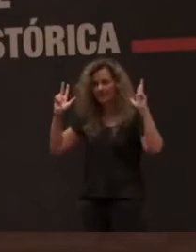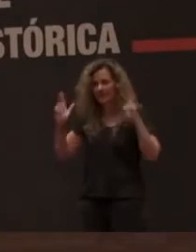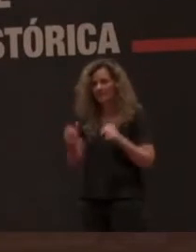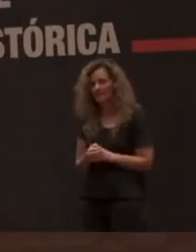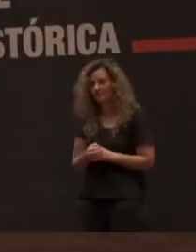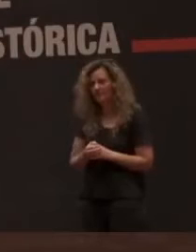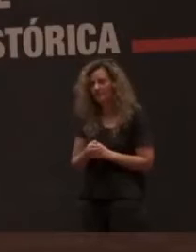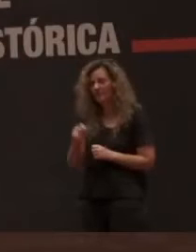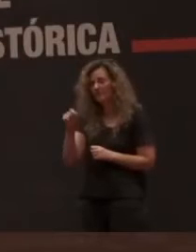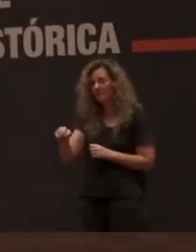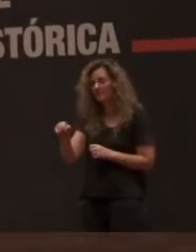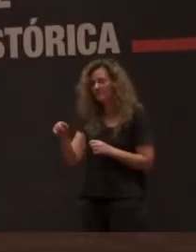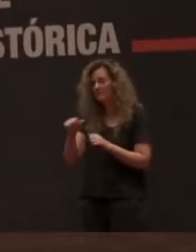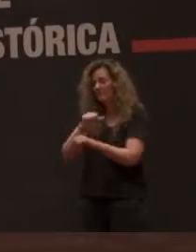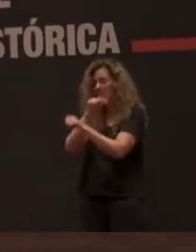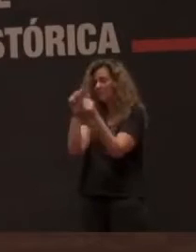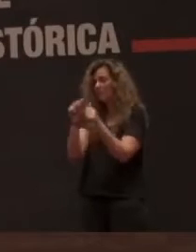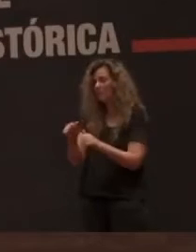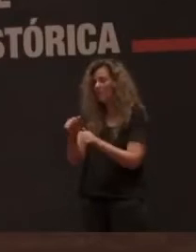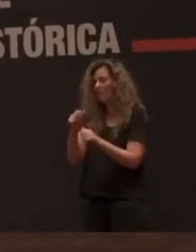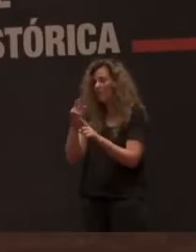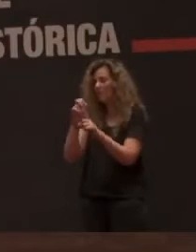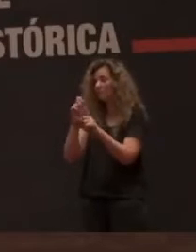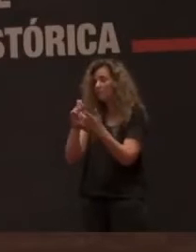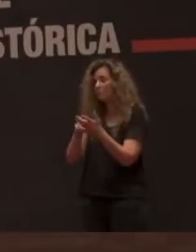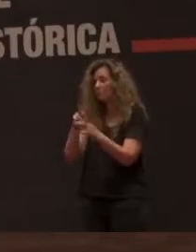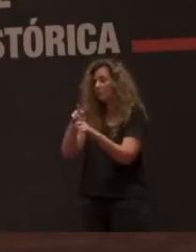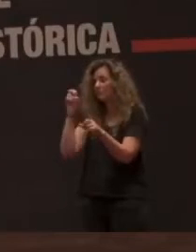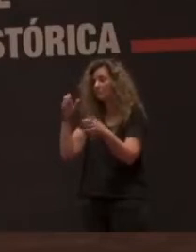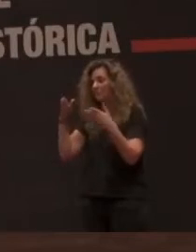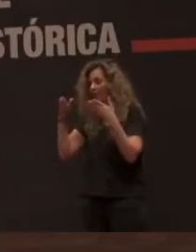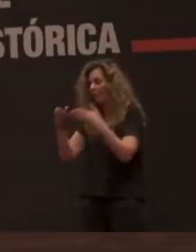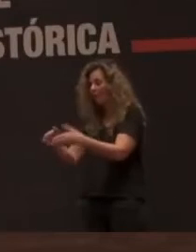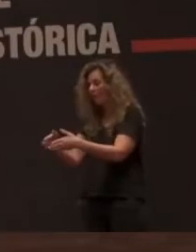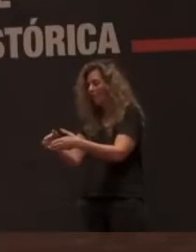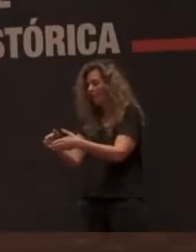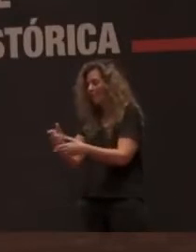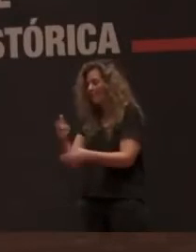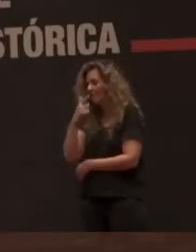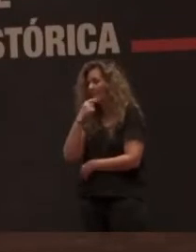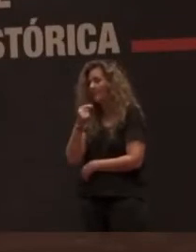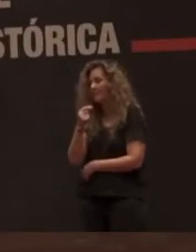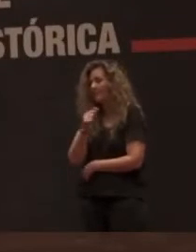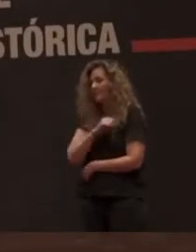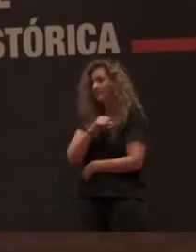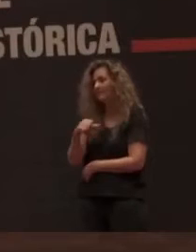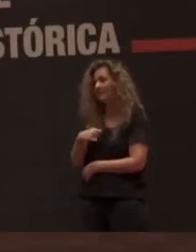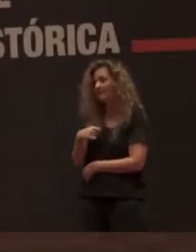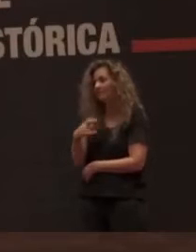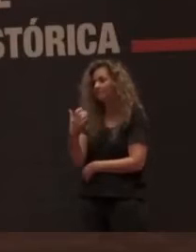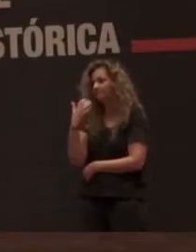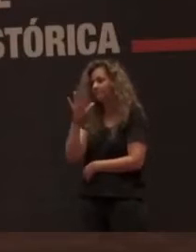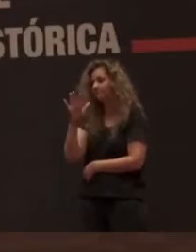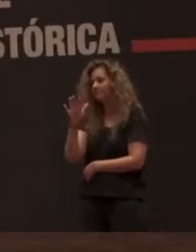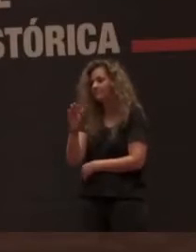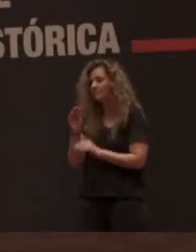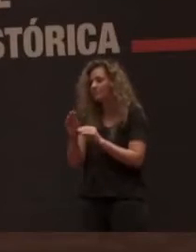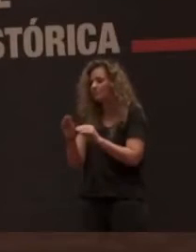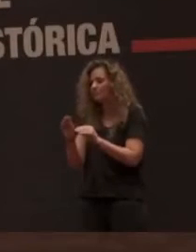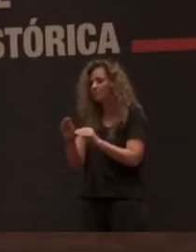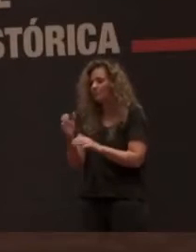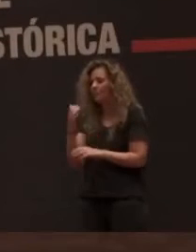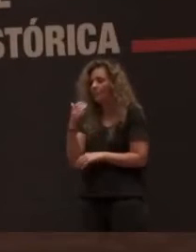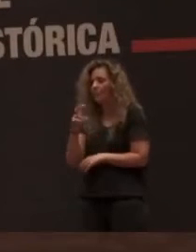El tipo de enfoque liberal en seguida un efecto particular, peculiar. En algunos casos